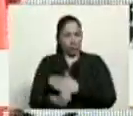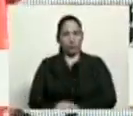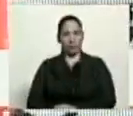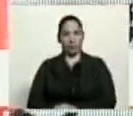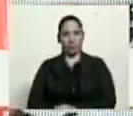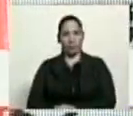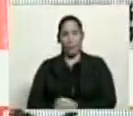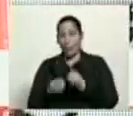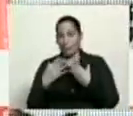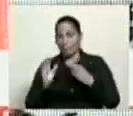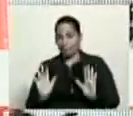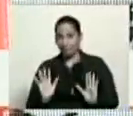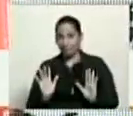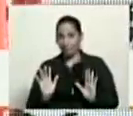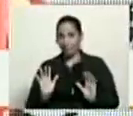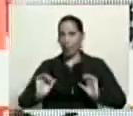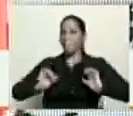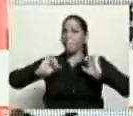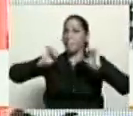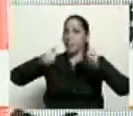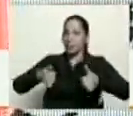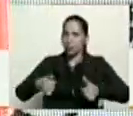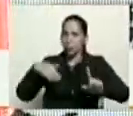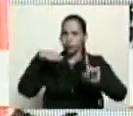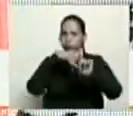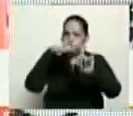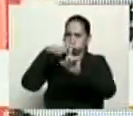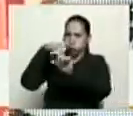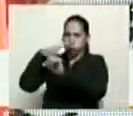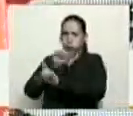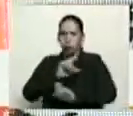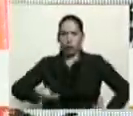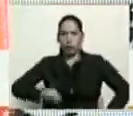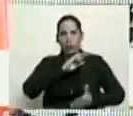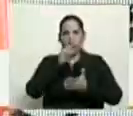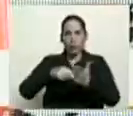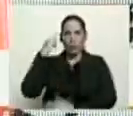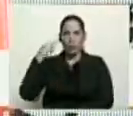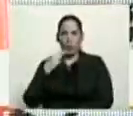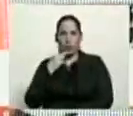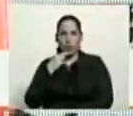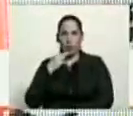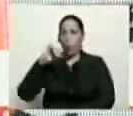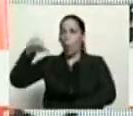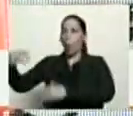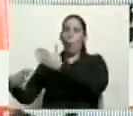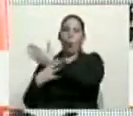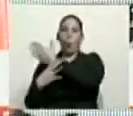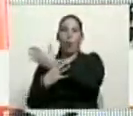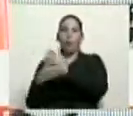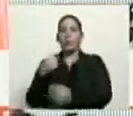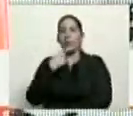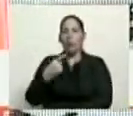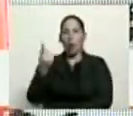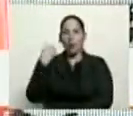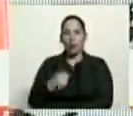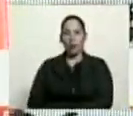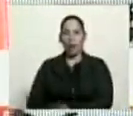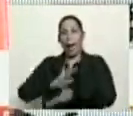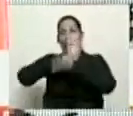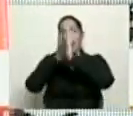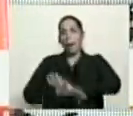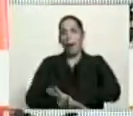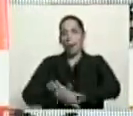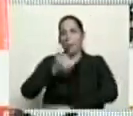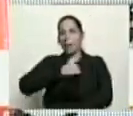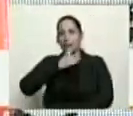cierto, comenzó el ataque otra vez a la Fuerza Armada. Juanito Alimaña parece que ayer dijo algo como que se me está acabando la paciencia